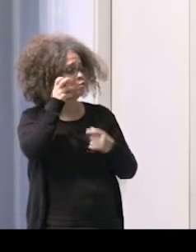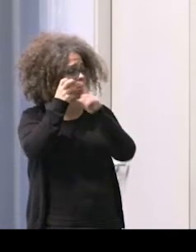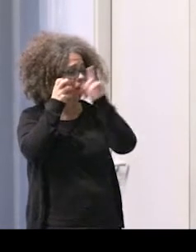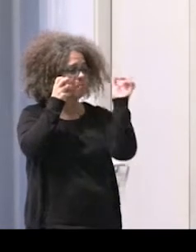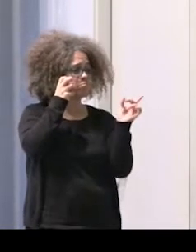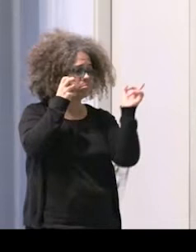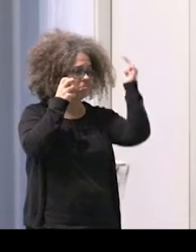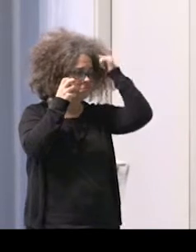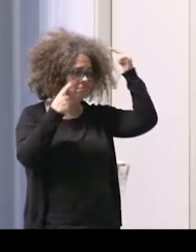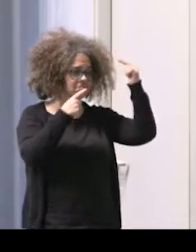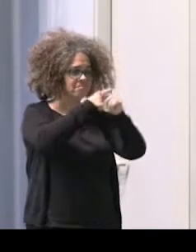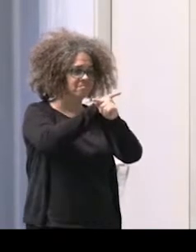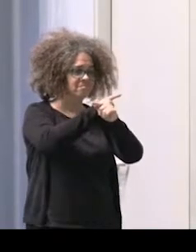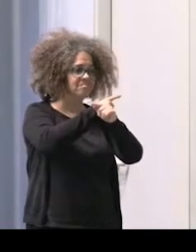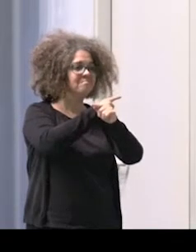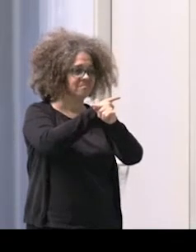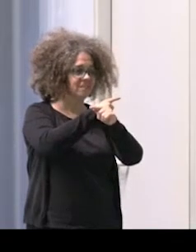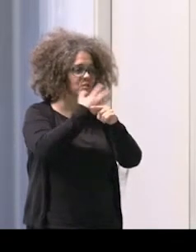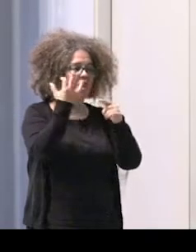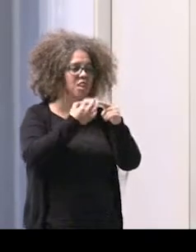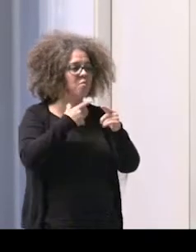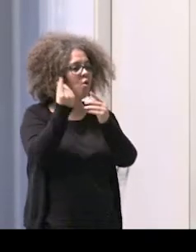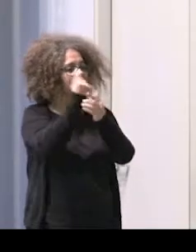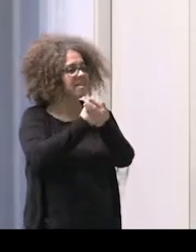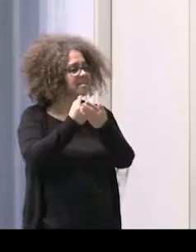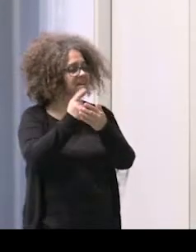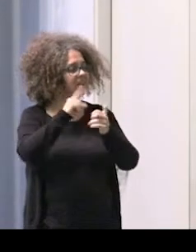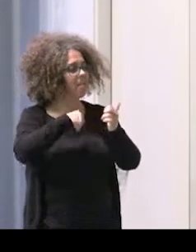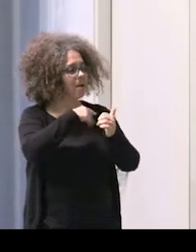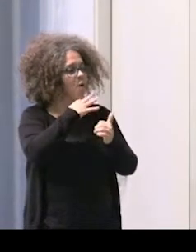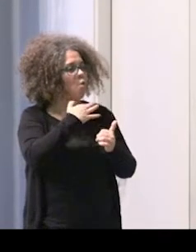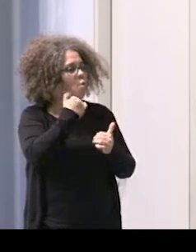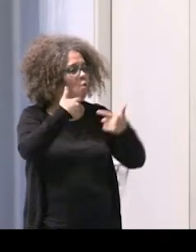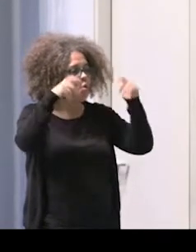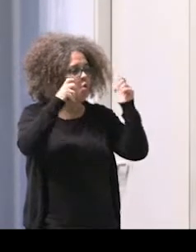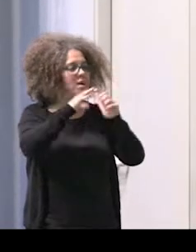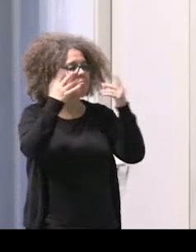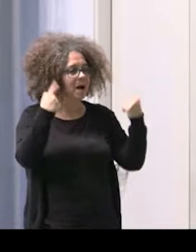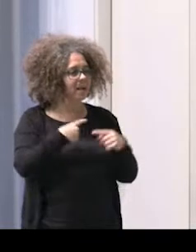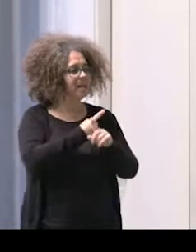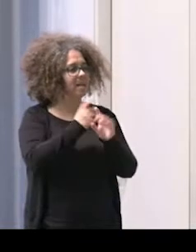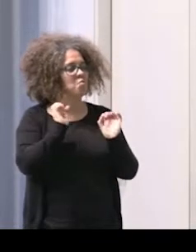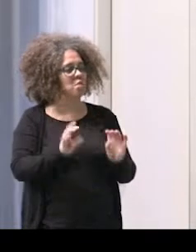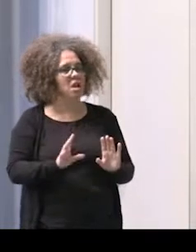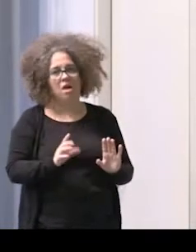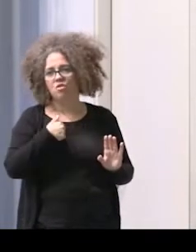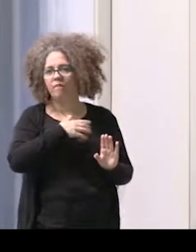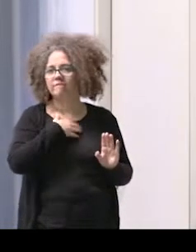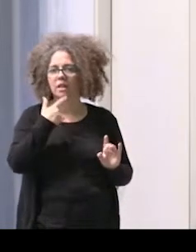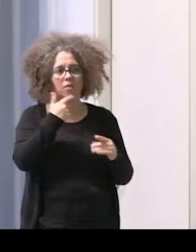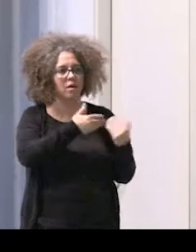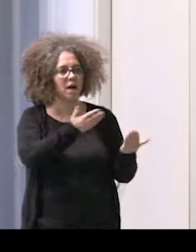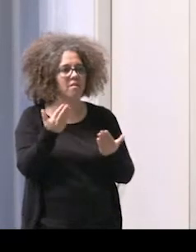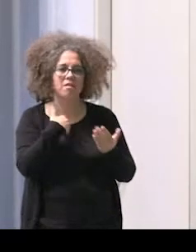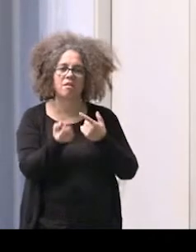pacientes. Antes de empezar con el contenido, digamos, más científico de la presentación, me gustaría agradecer a todas las personas que